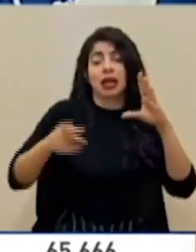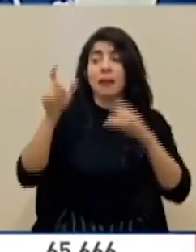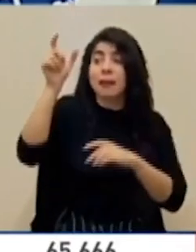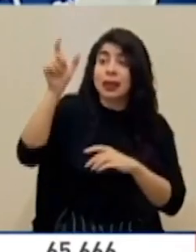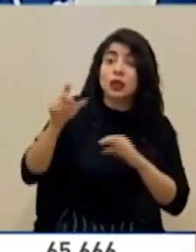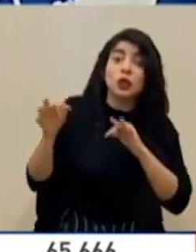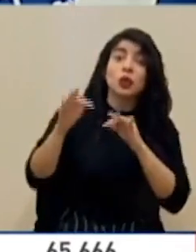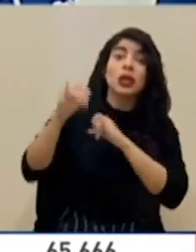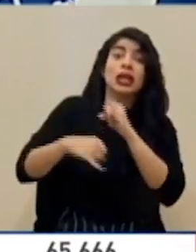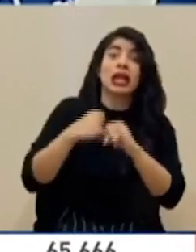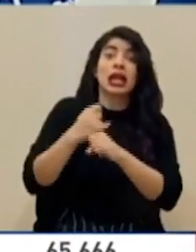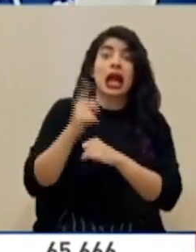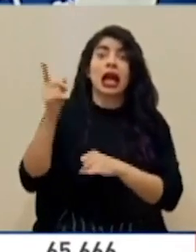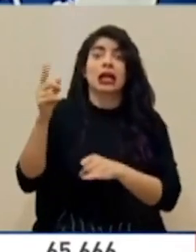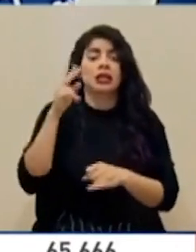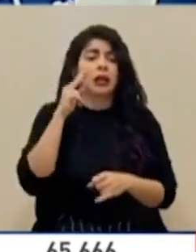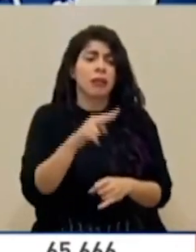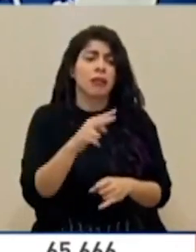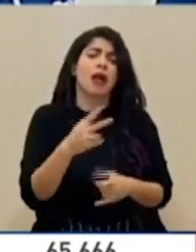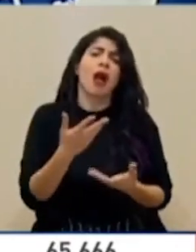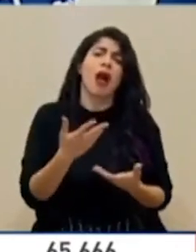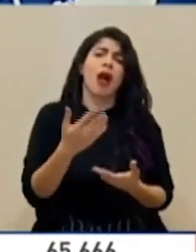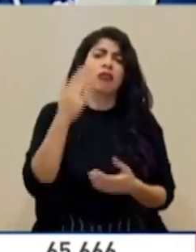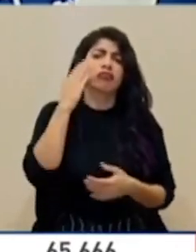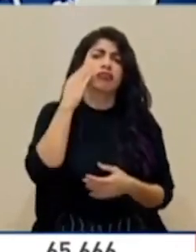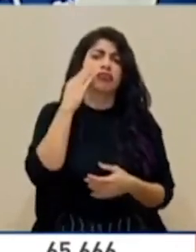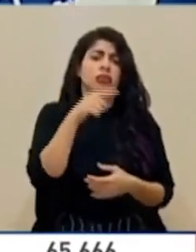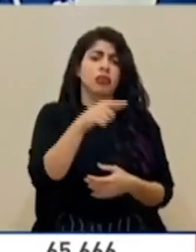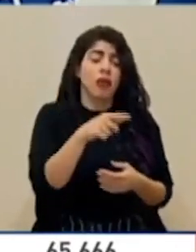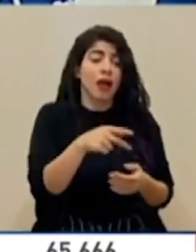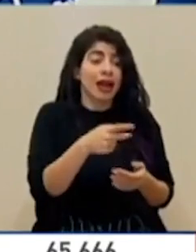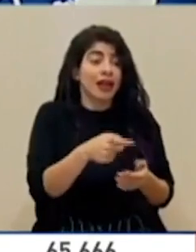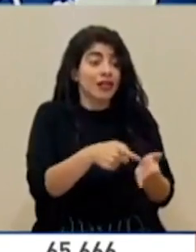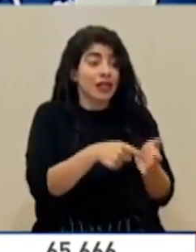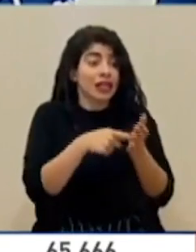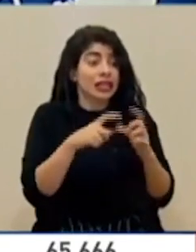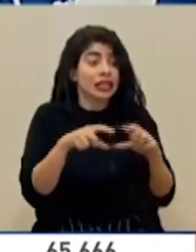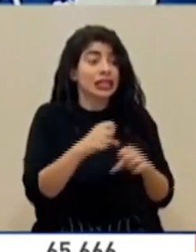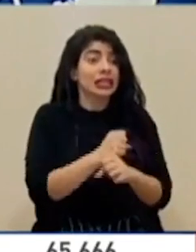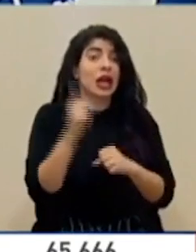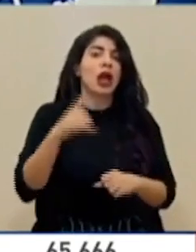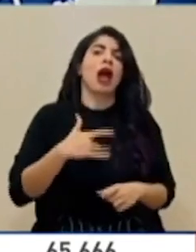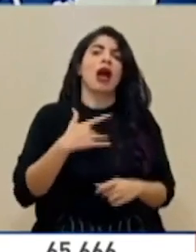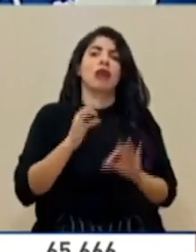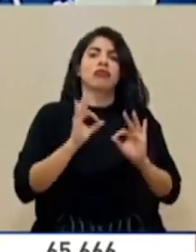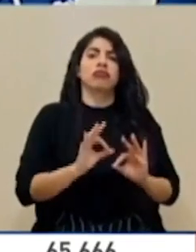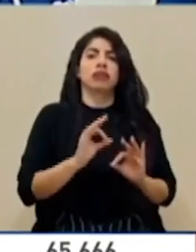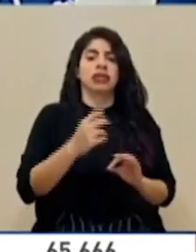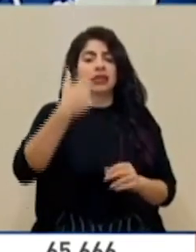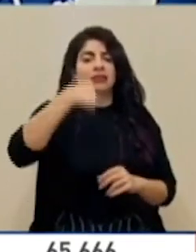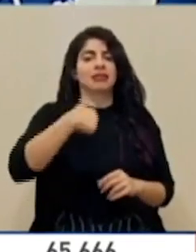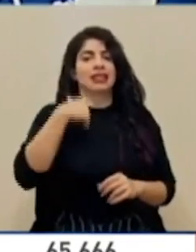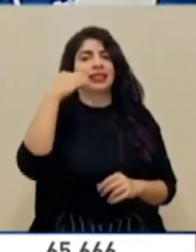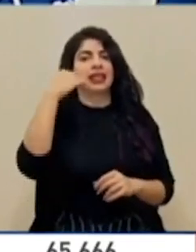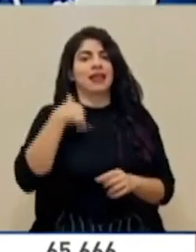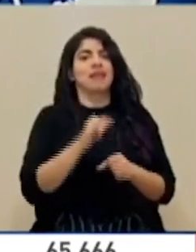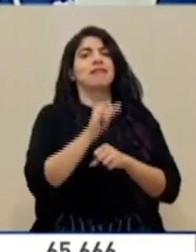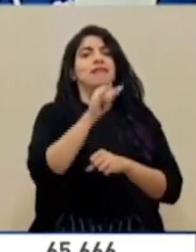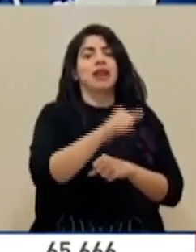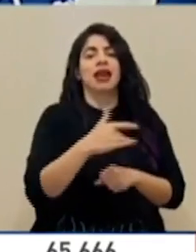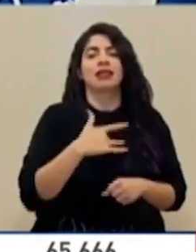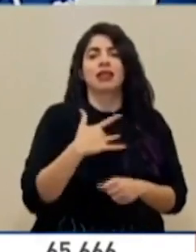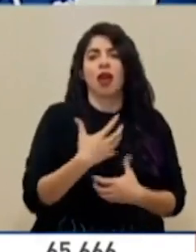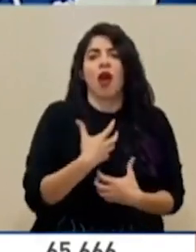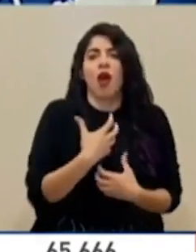internacionales lo aprecian, valoran que haya un requisito de un seguro porque eso hace que la persona viaje con mucho más